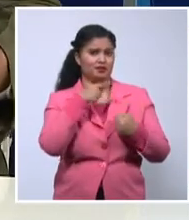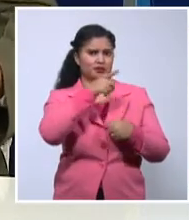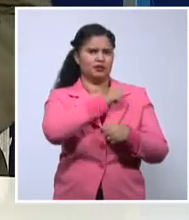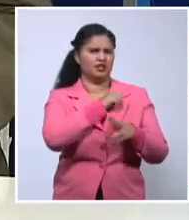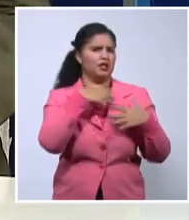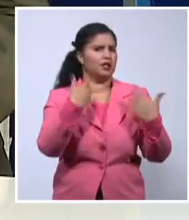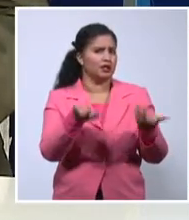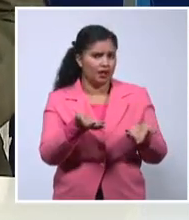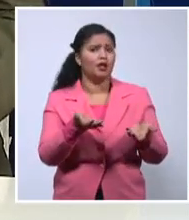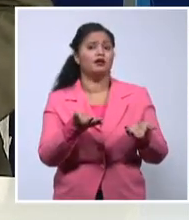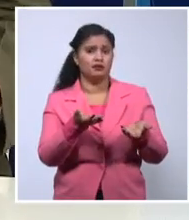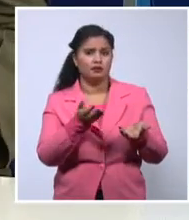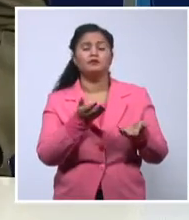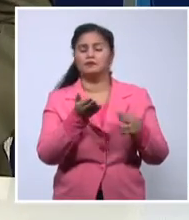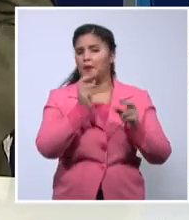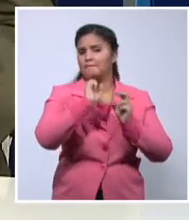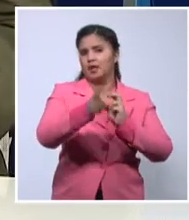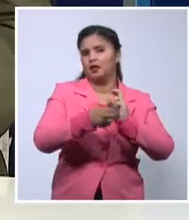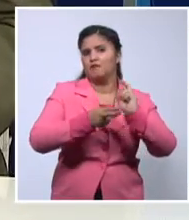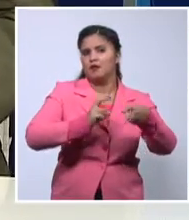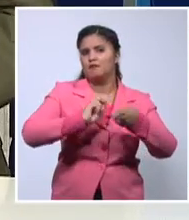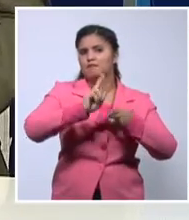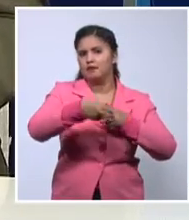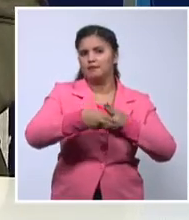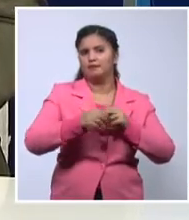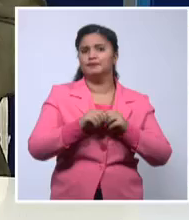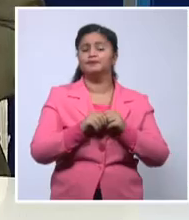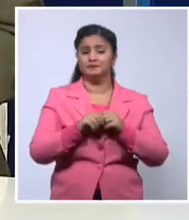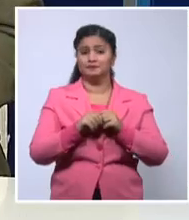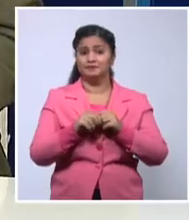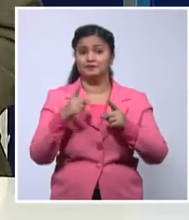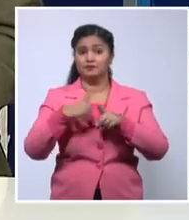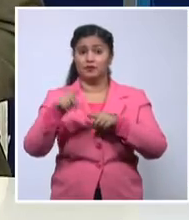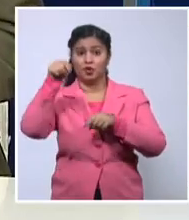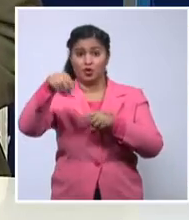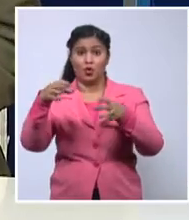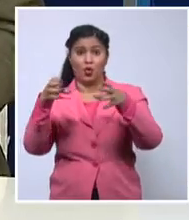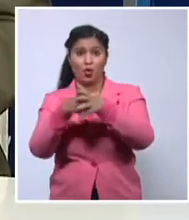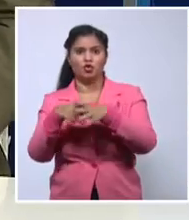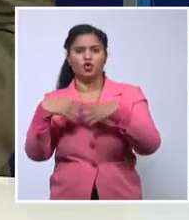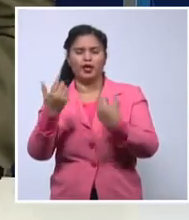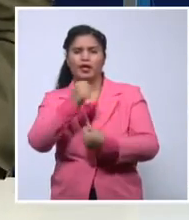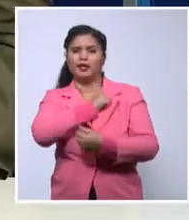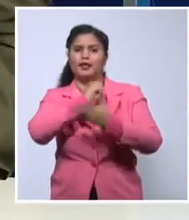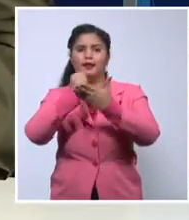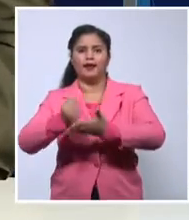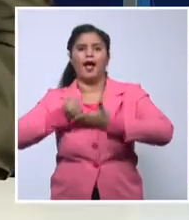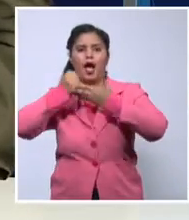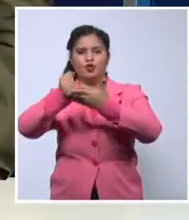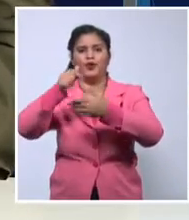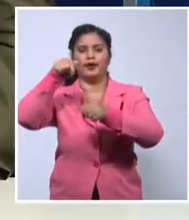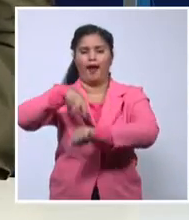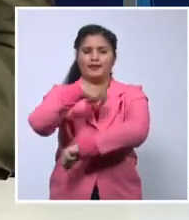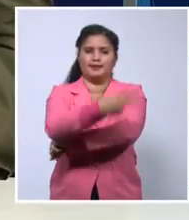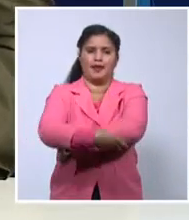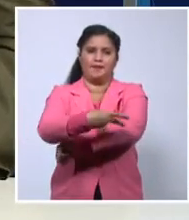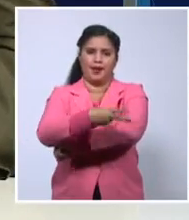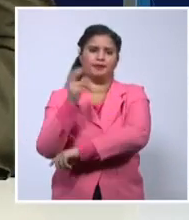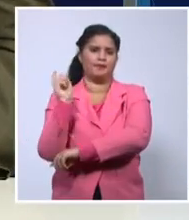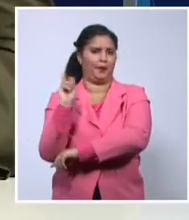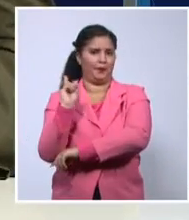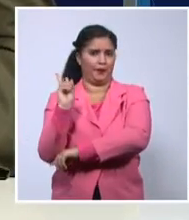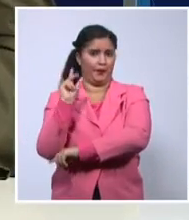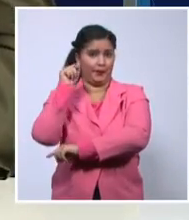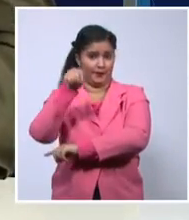la oposición sin dañar al país y ajustándose a las reglas democráticas, no aferrándose a